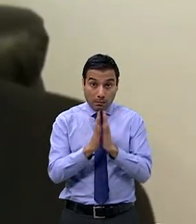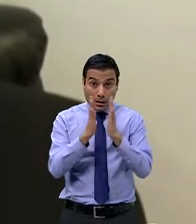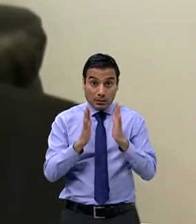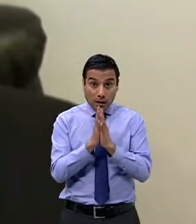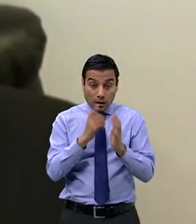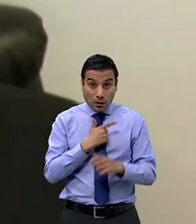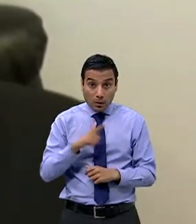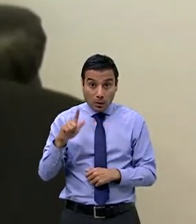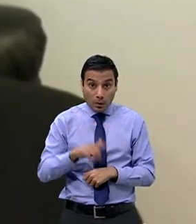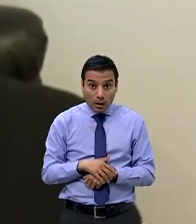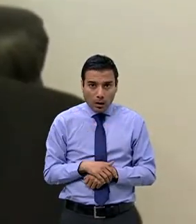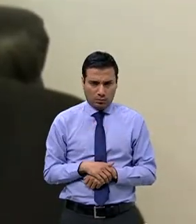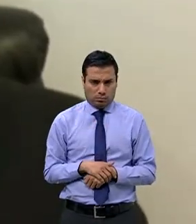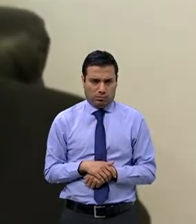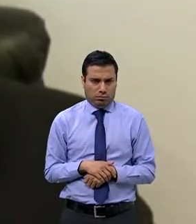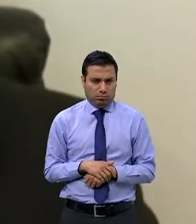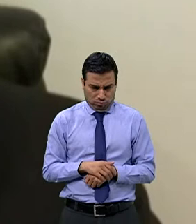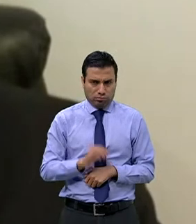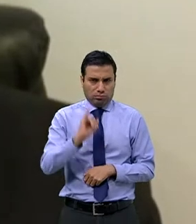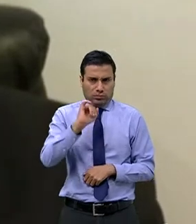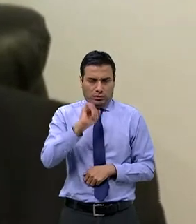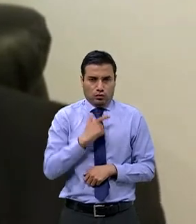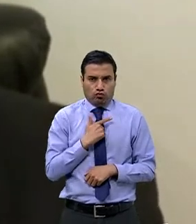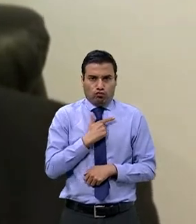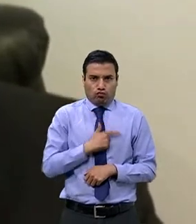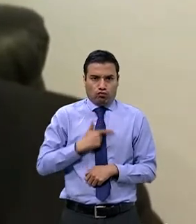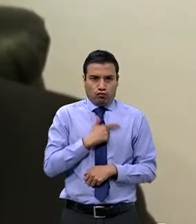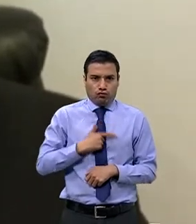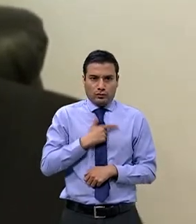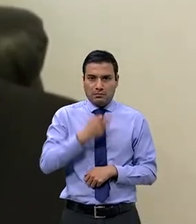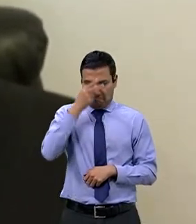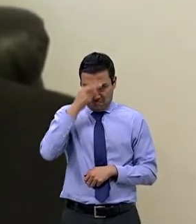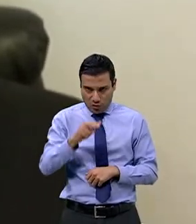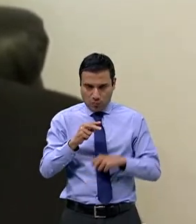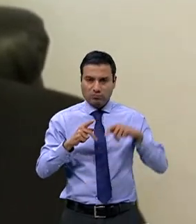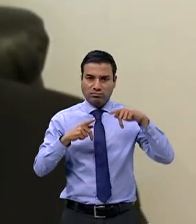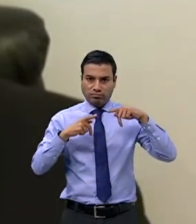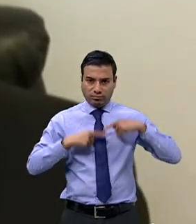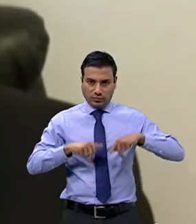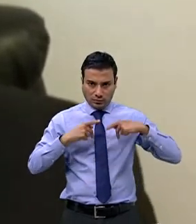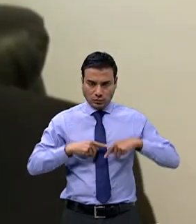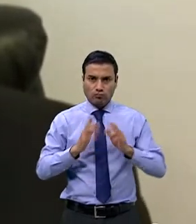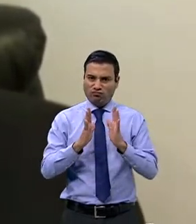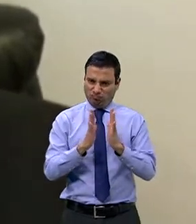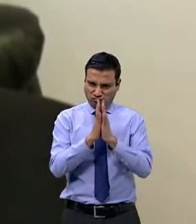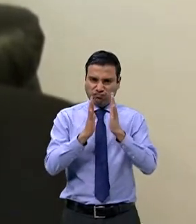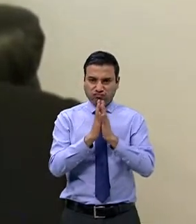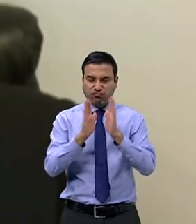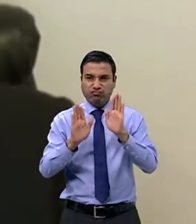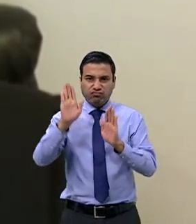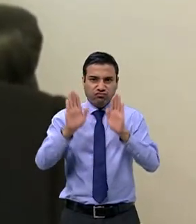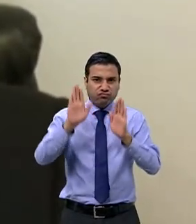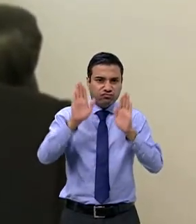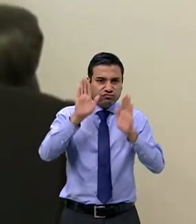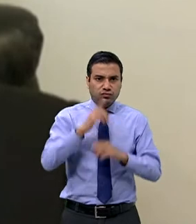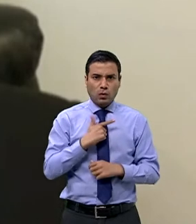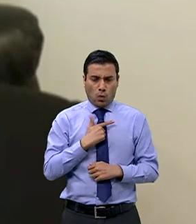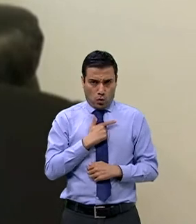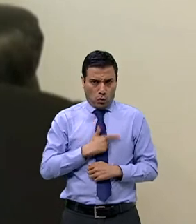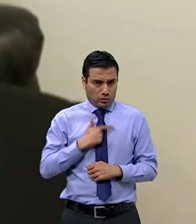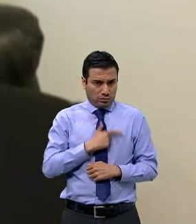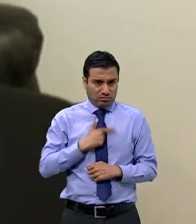democrático tenemos un pueblo que ha cimentado ha ayudado ha colaborado a reforzar nuestro sistema democrático